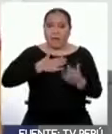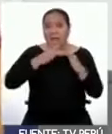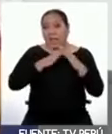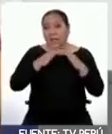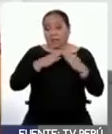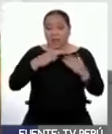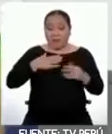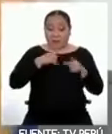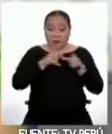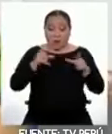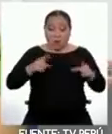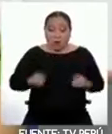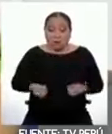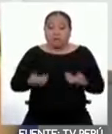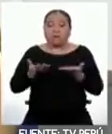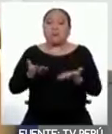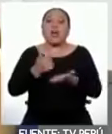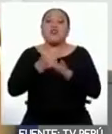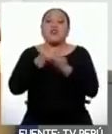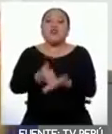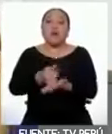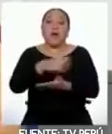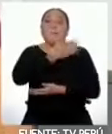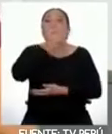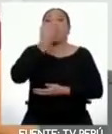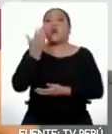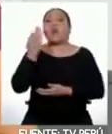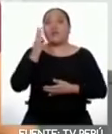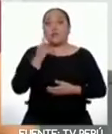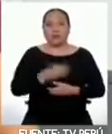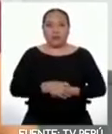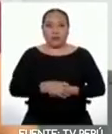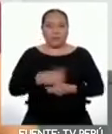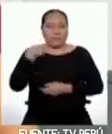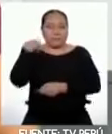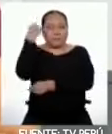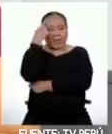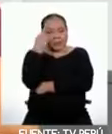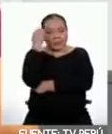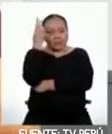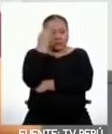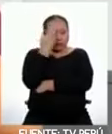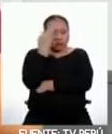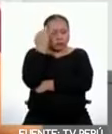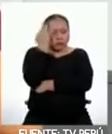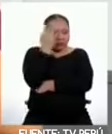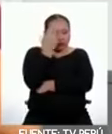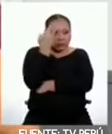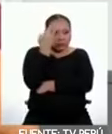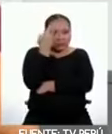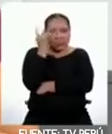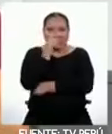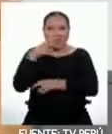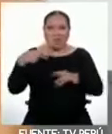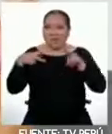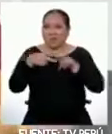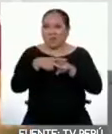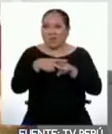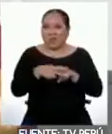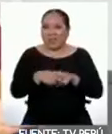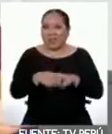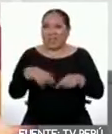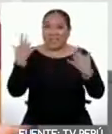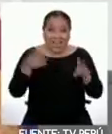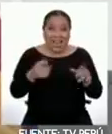espacios, para lograr una mejoría a largo plazo? Dale una vuelta en tu mente. Y ahora, sin más interrupción,